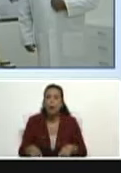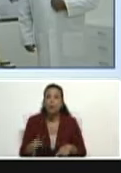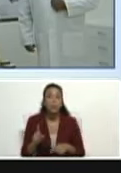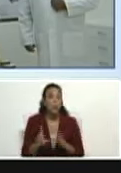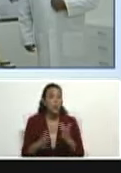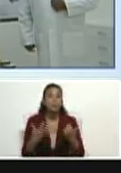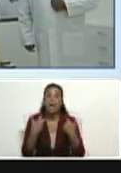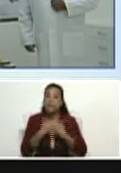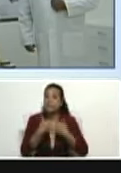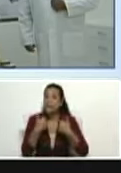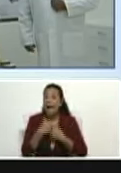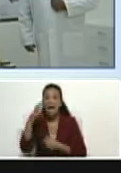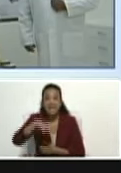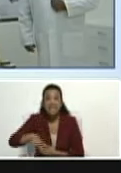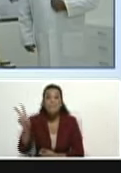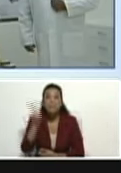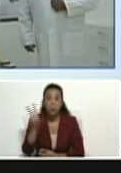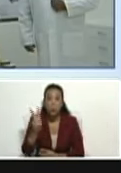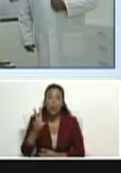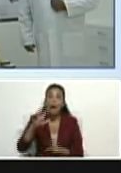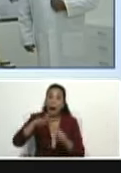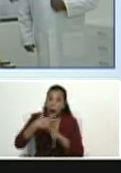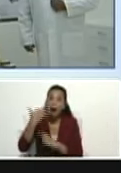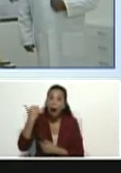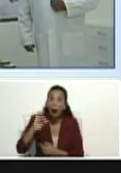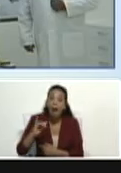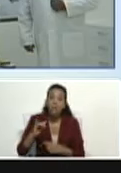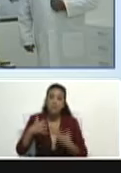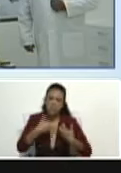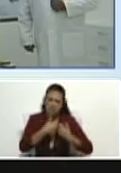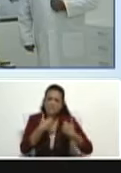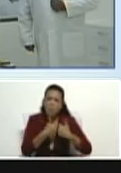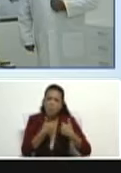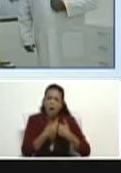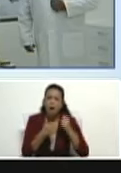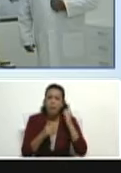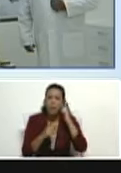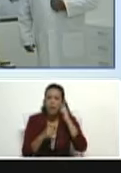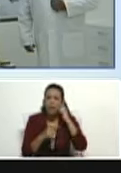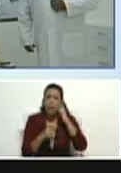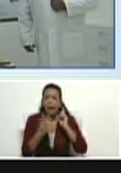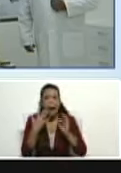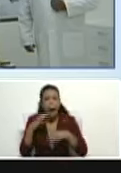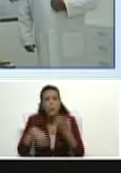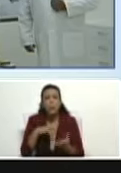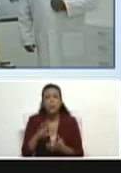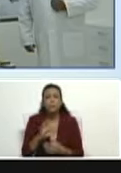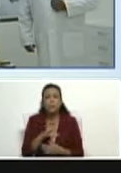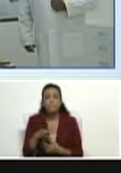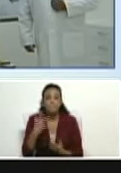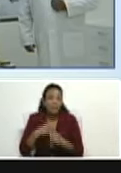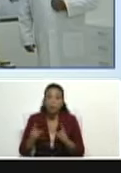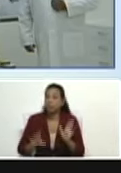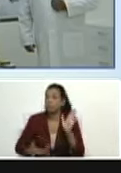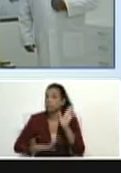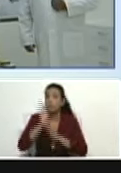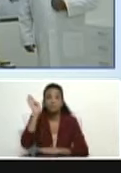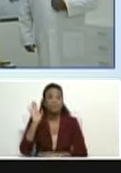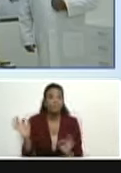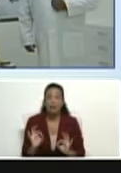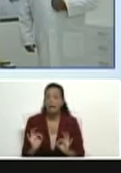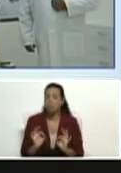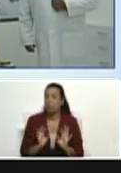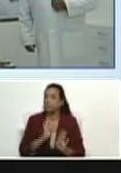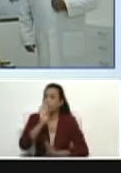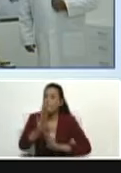las dificultades porque somos hijos del hombre de las dificultades, el gran Simón Bolívar. Nada ni nadie